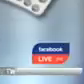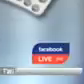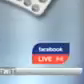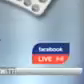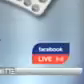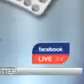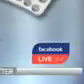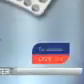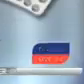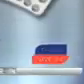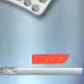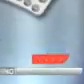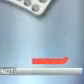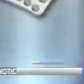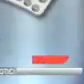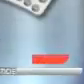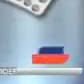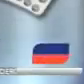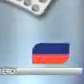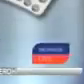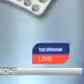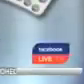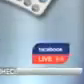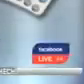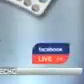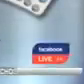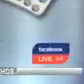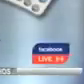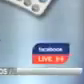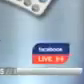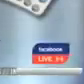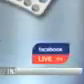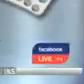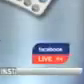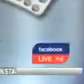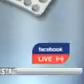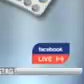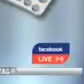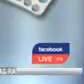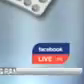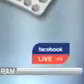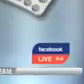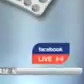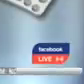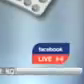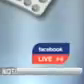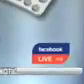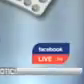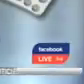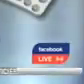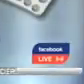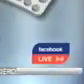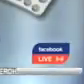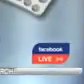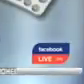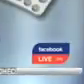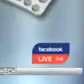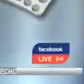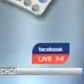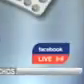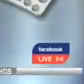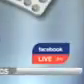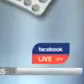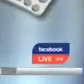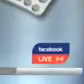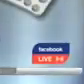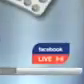votos necesarios para esas votaciones. Entonces, ¿dónde quedaría en este caso el papel de la oposición? Nada más como fiscalizadores de